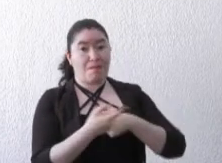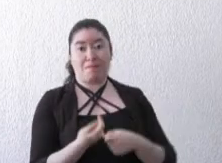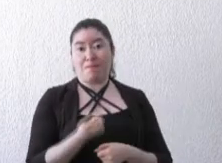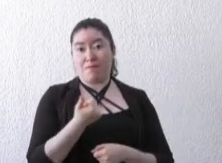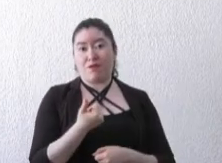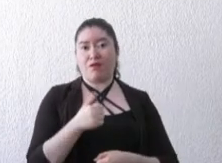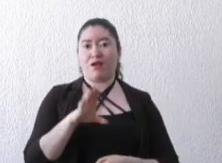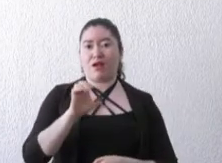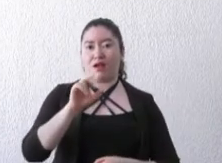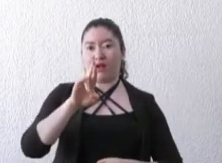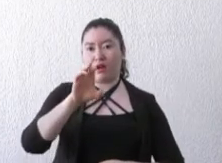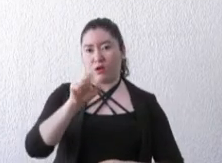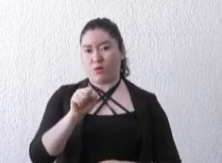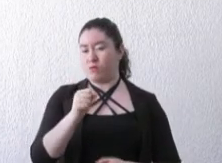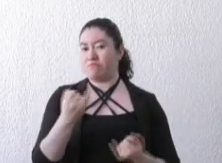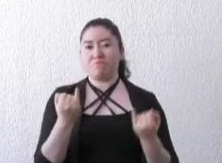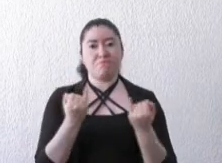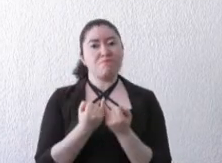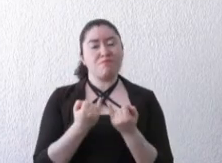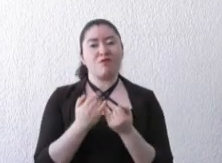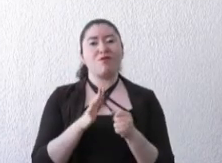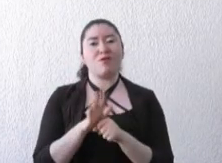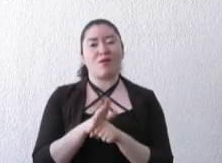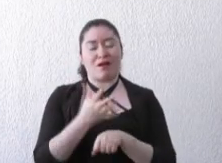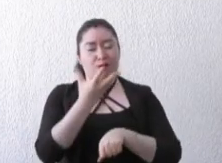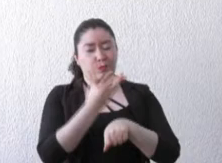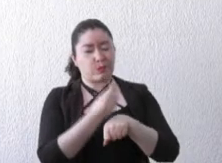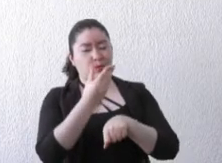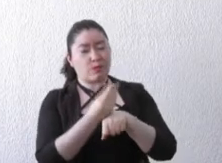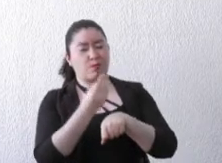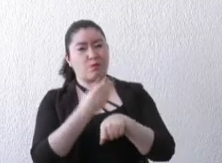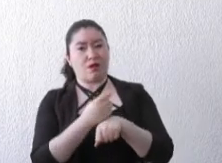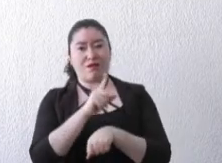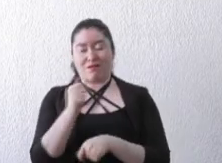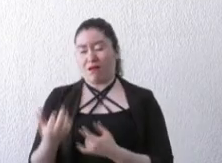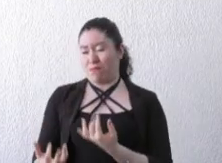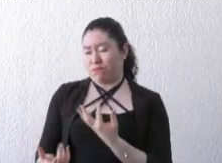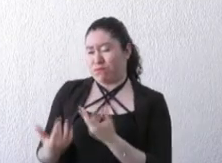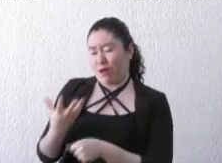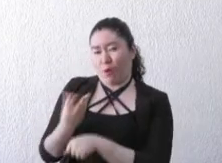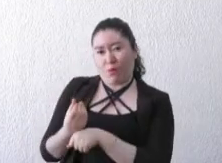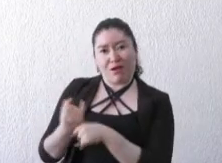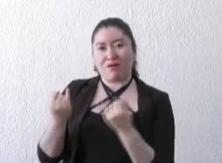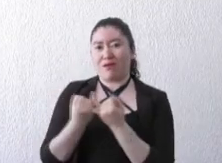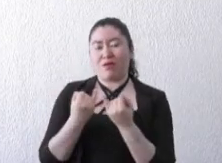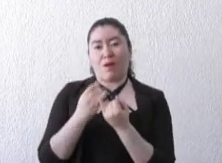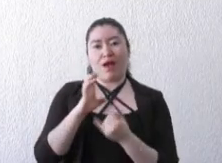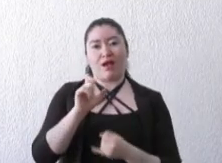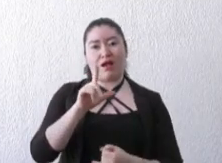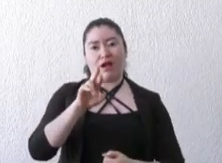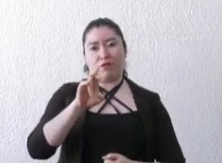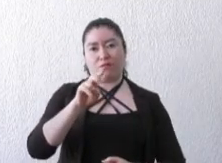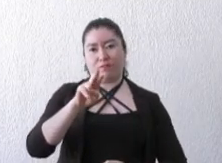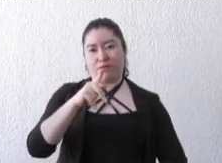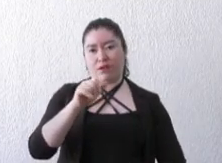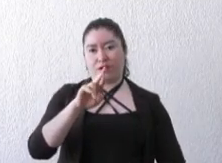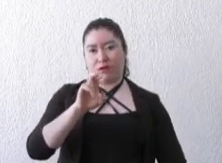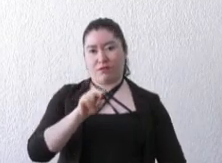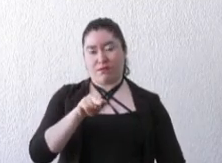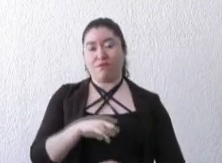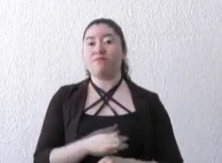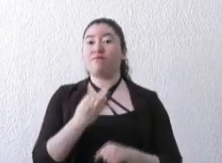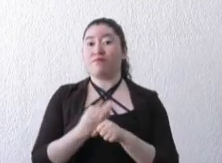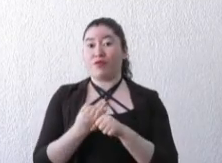como el que lo remodela después del incendio, que es el arquitecto Carlos Vergara. Y finalmente, en este momento de la